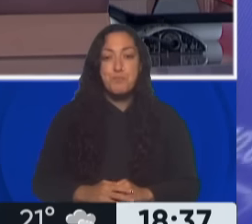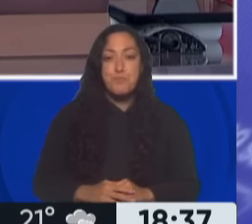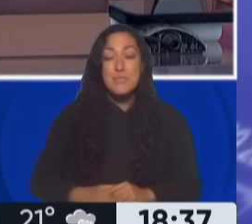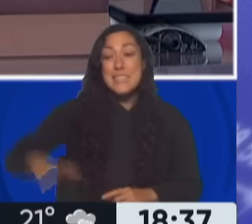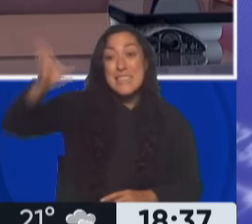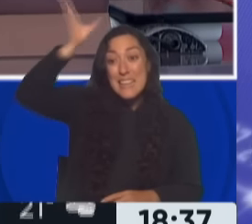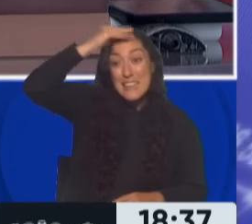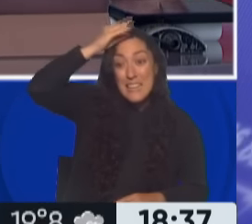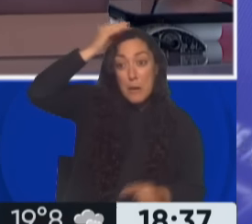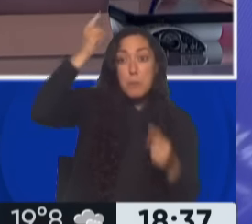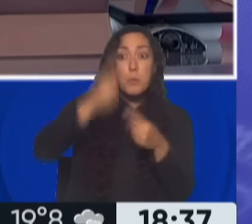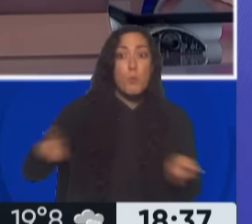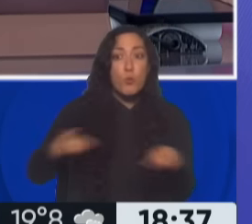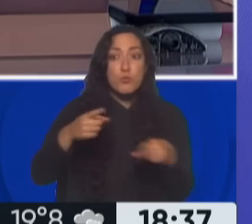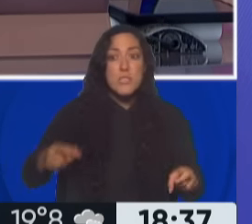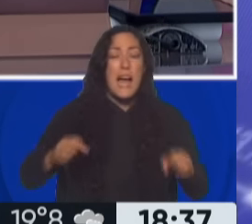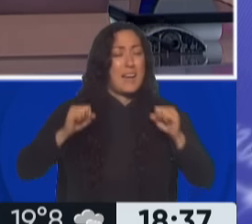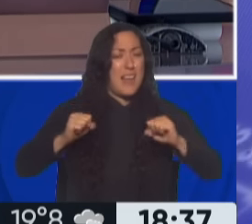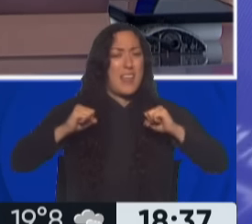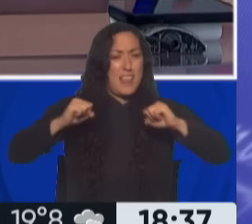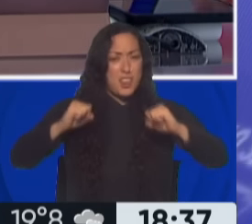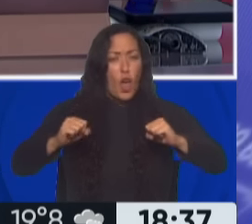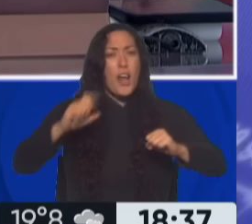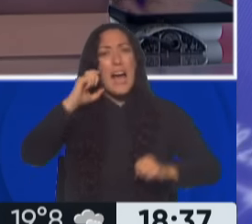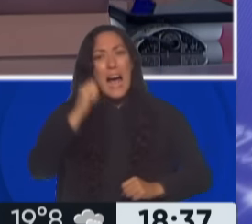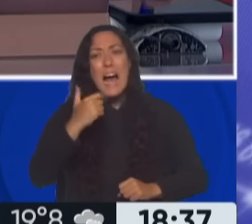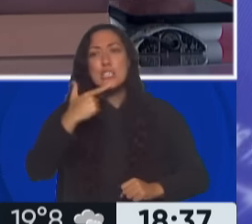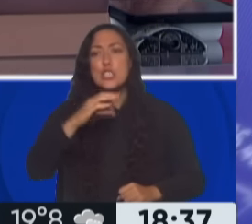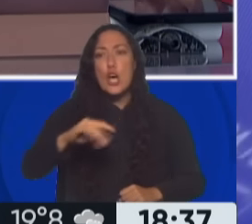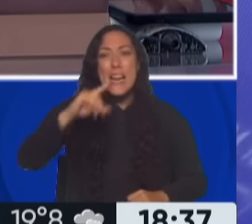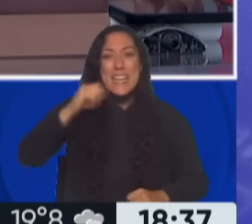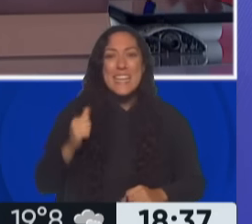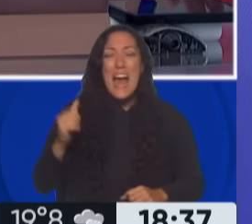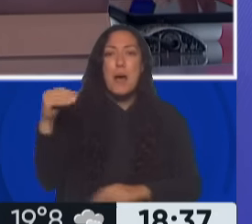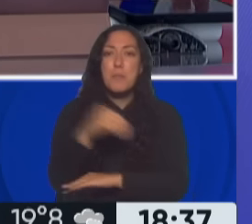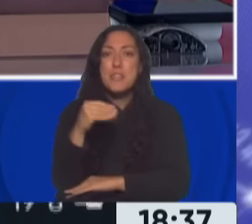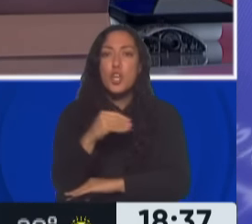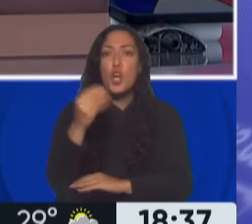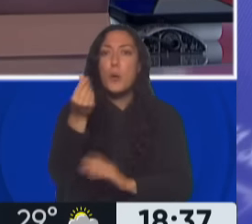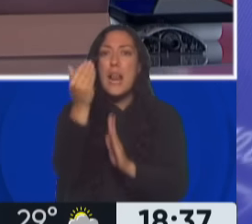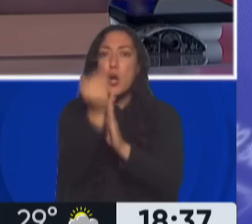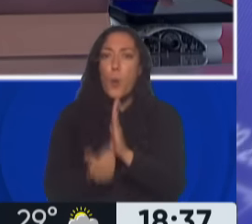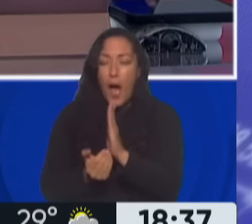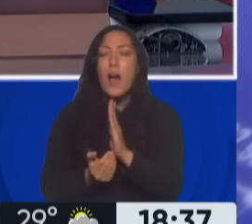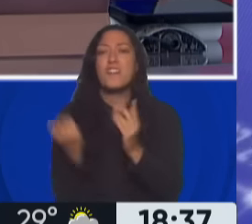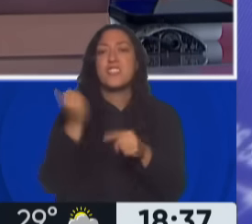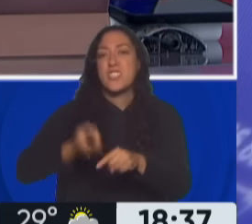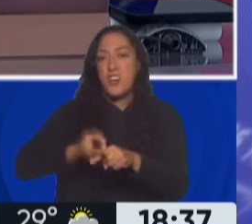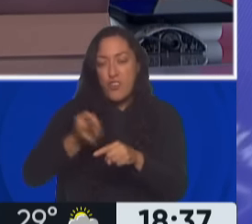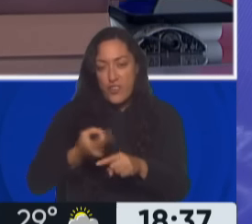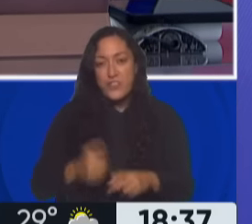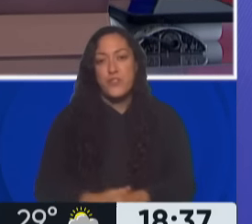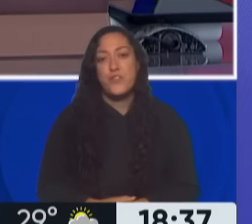festejó hasta con la canción, el reggaetón conocido de la gasolina, la baja del precio del petróleo, que bueno, bueno, decíamos